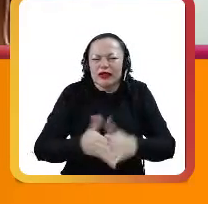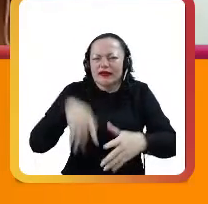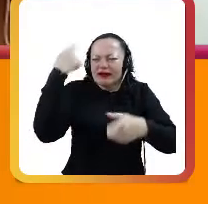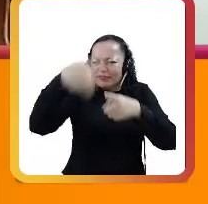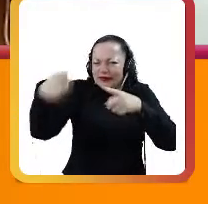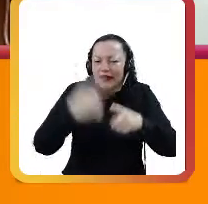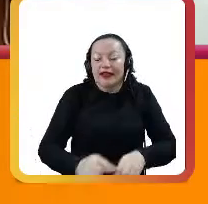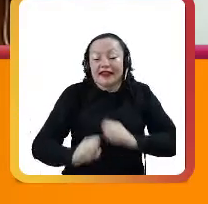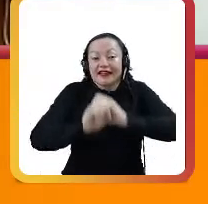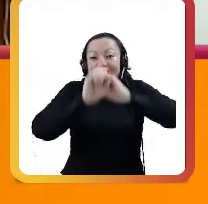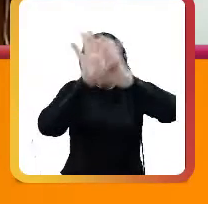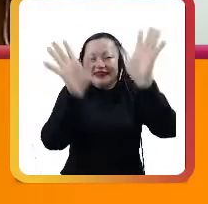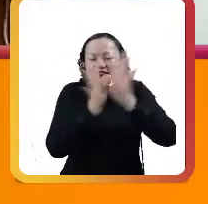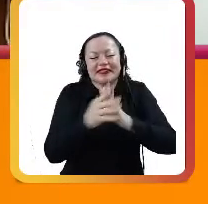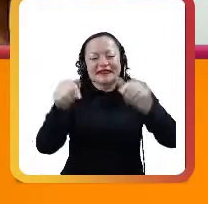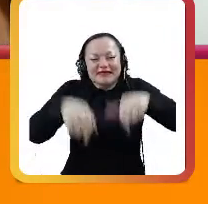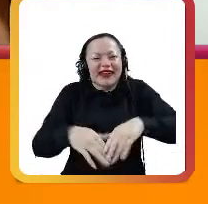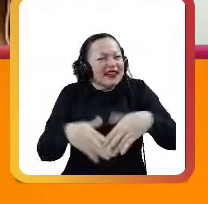tenemos en nuestro magazine.